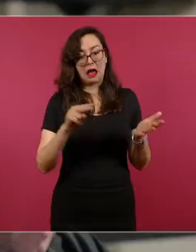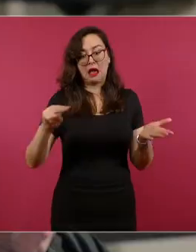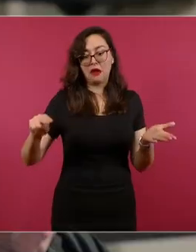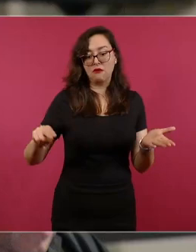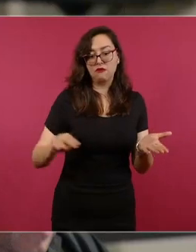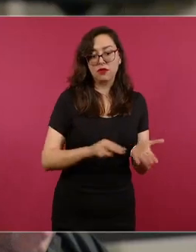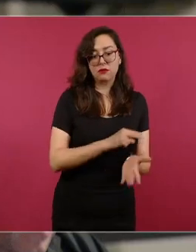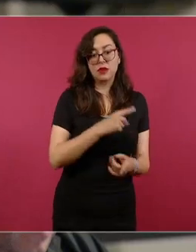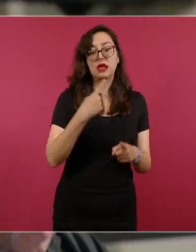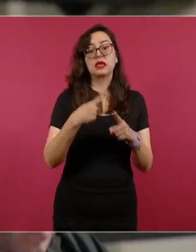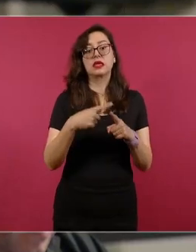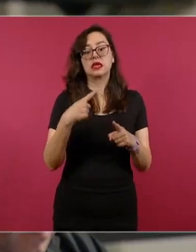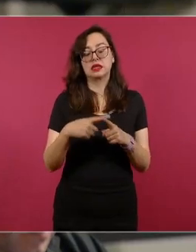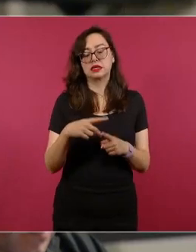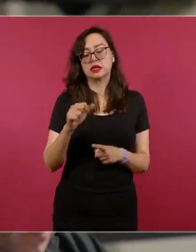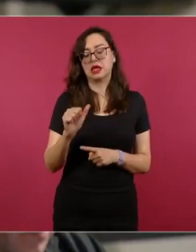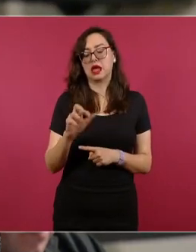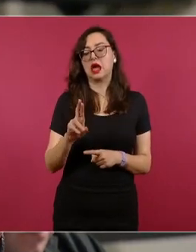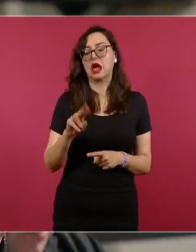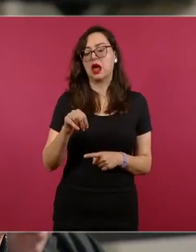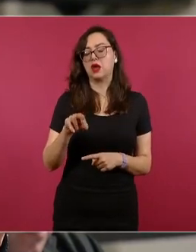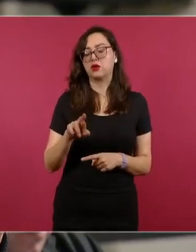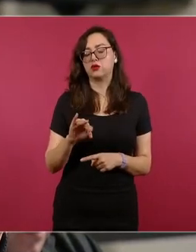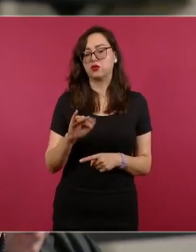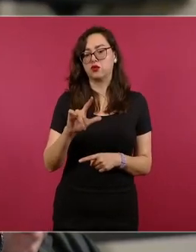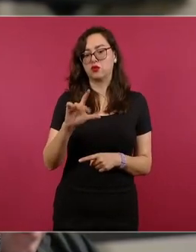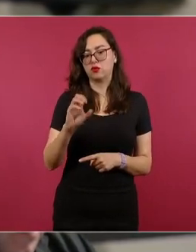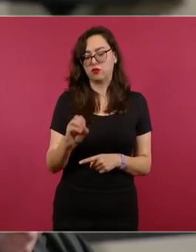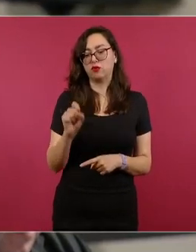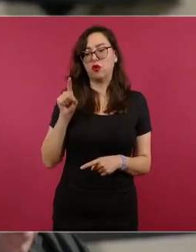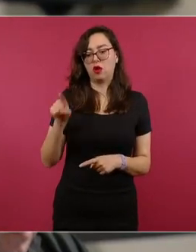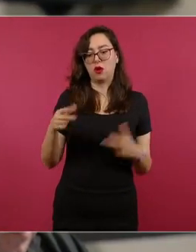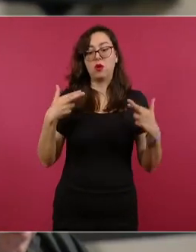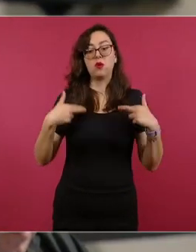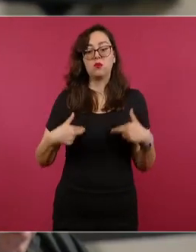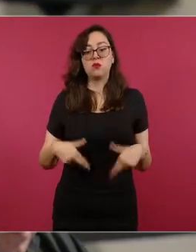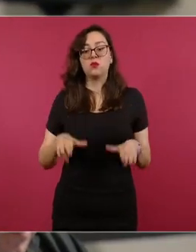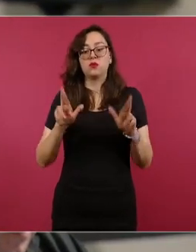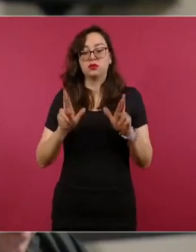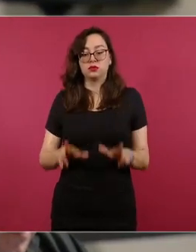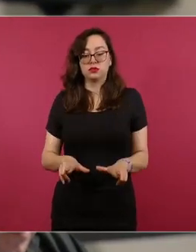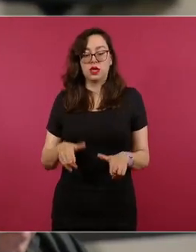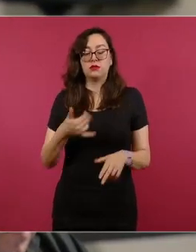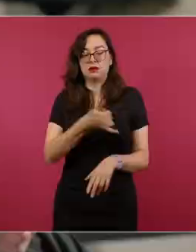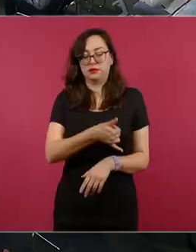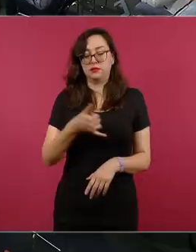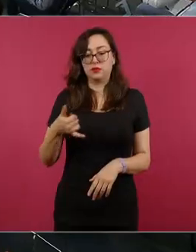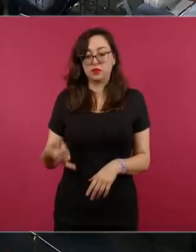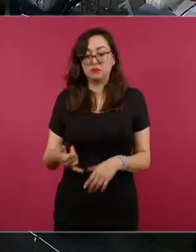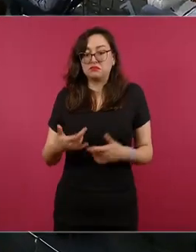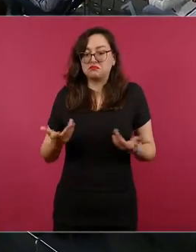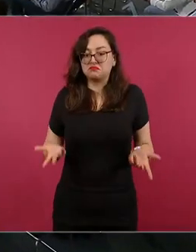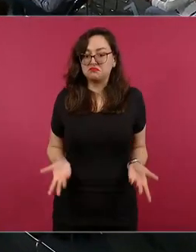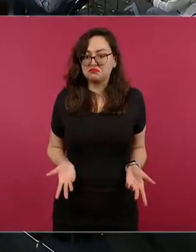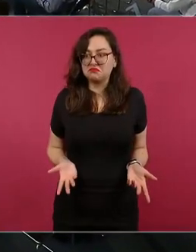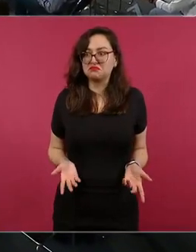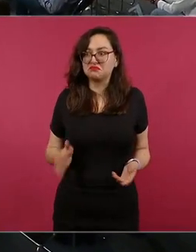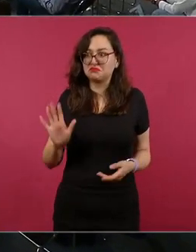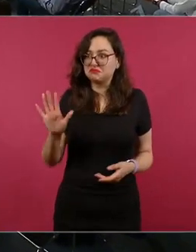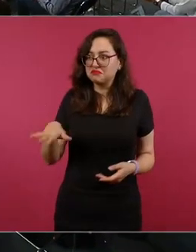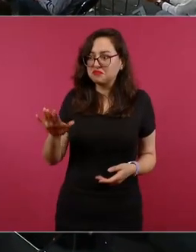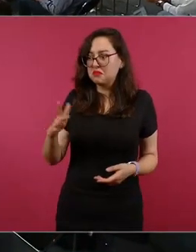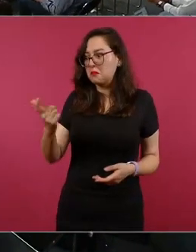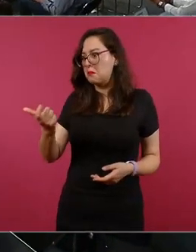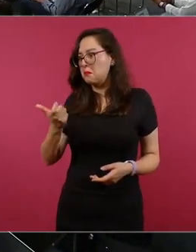gestión de cartera de la delegación regional Novena Morelos, Onceava Morelos. Sin embargo, no sugiere siquiera un ajuste de los